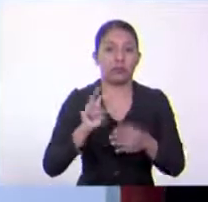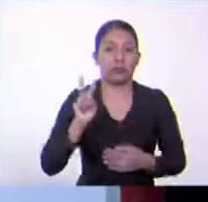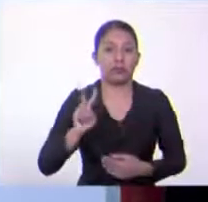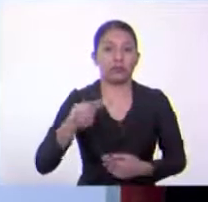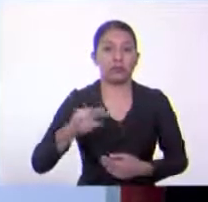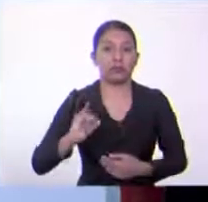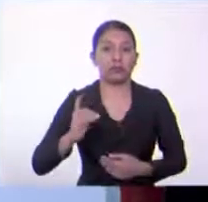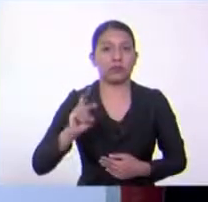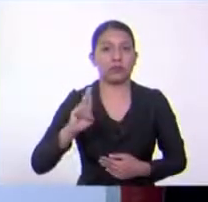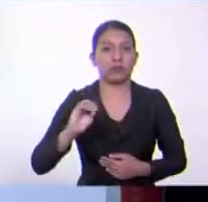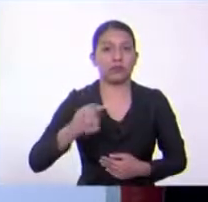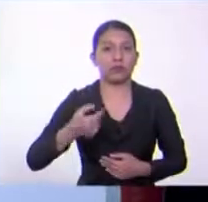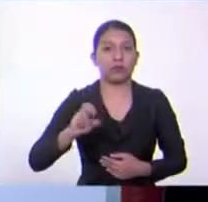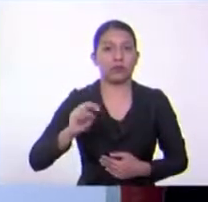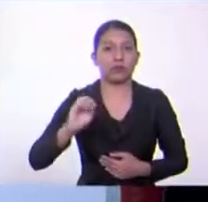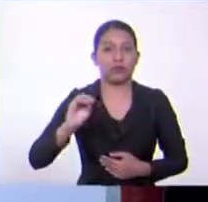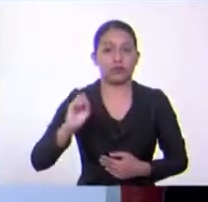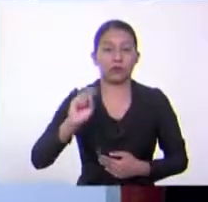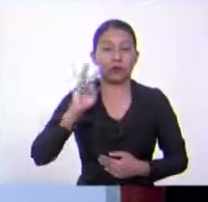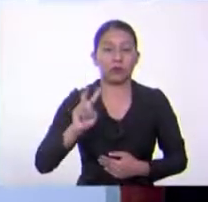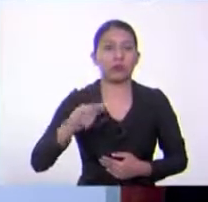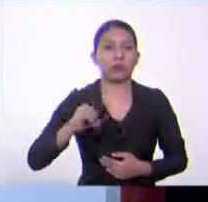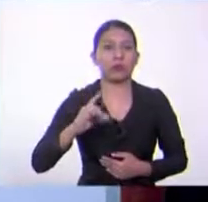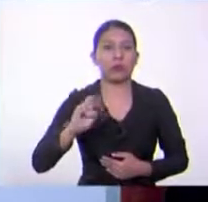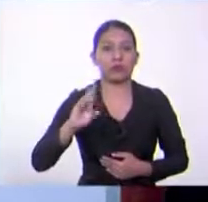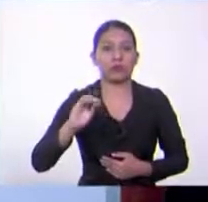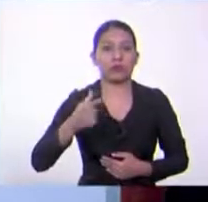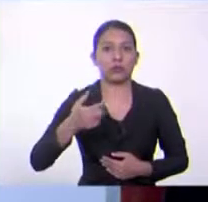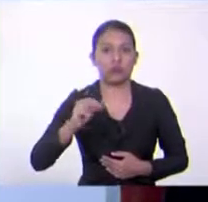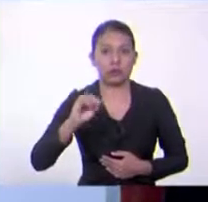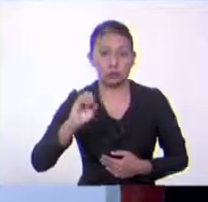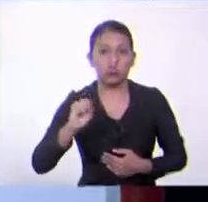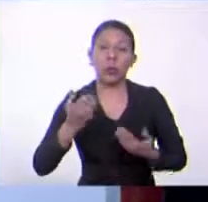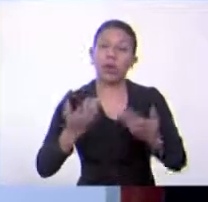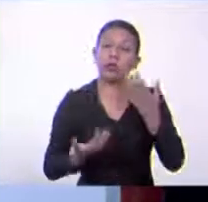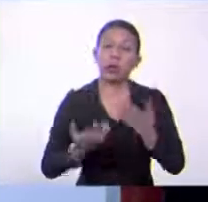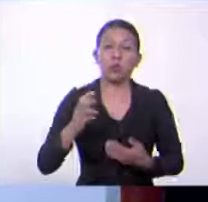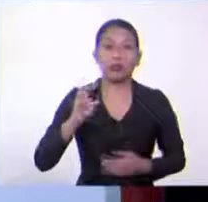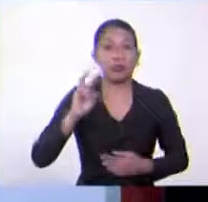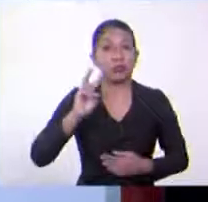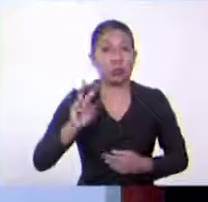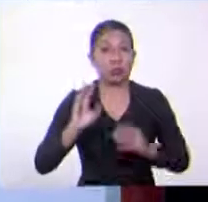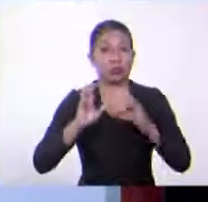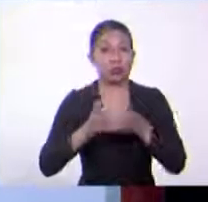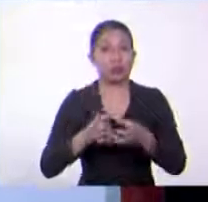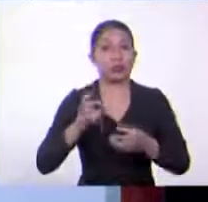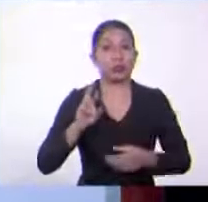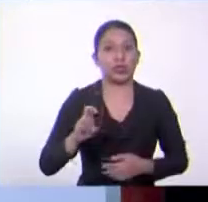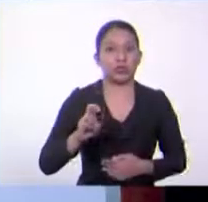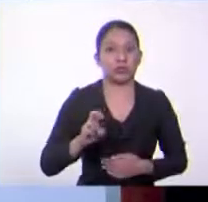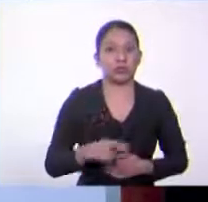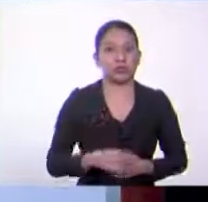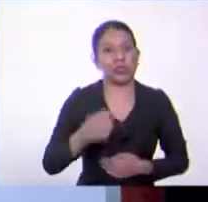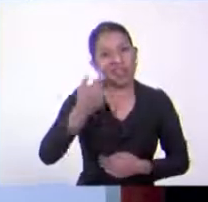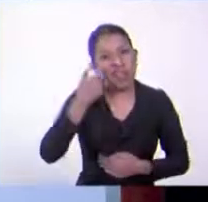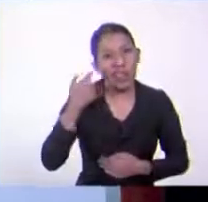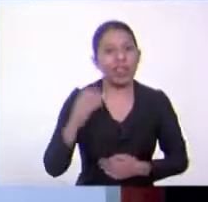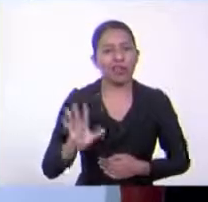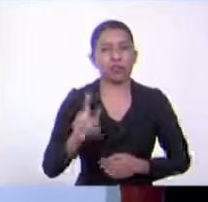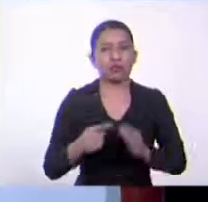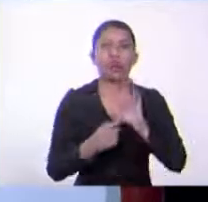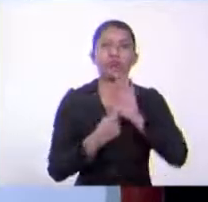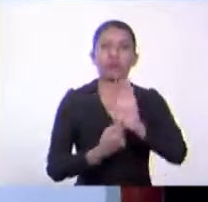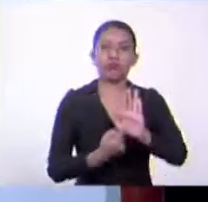hidrógenos. Pero estos dos hidrógenos pueden ser también grupos R. El ejemplo que se